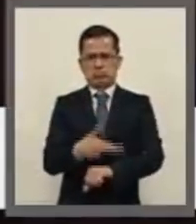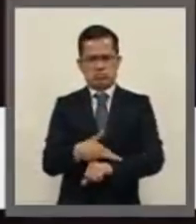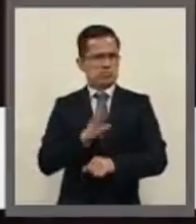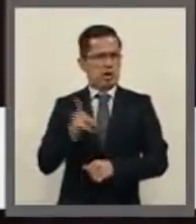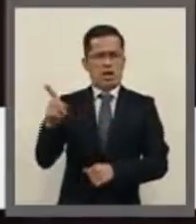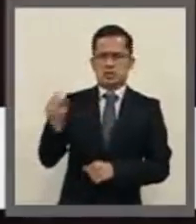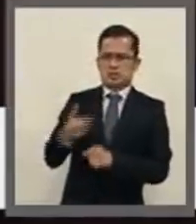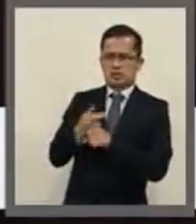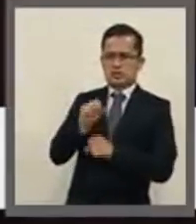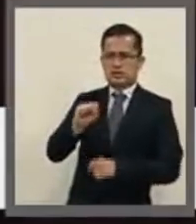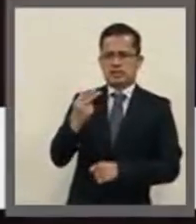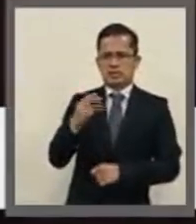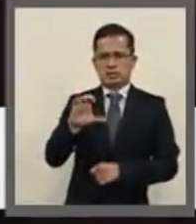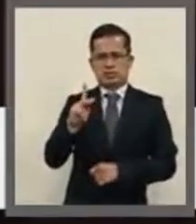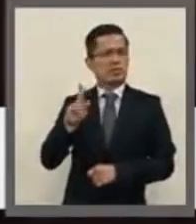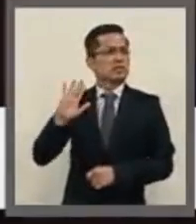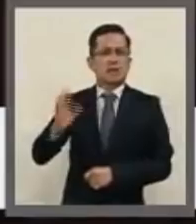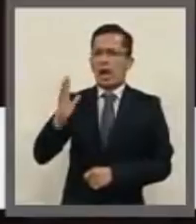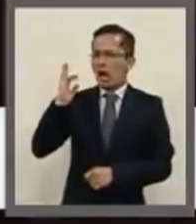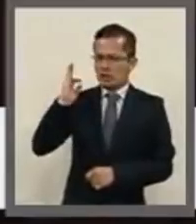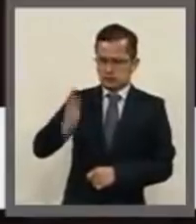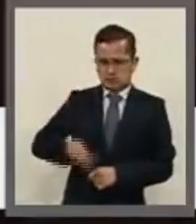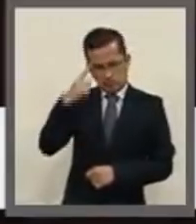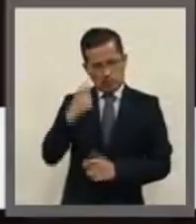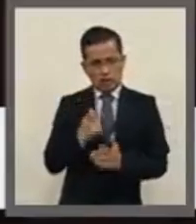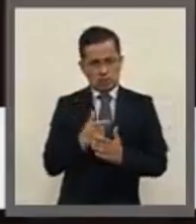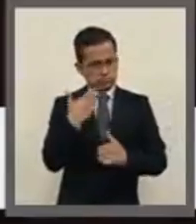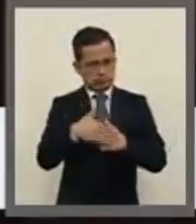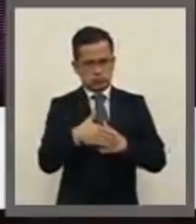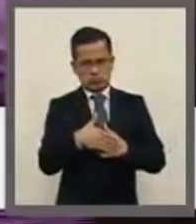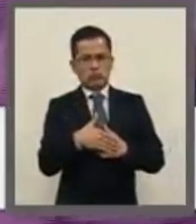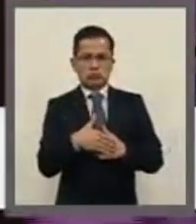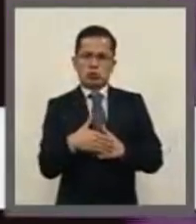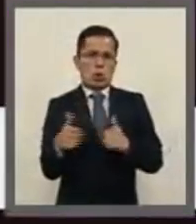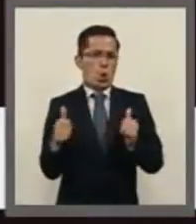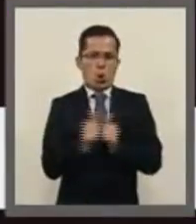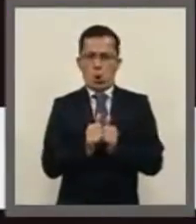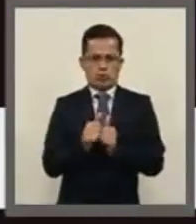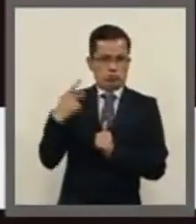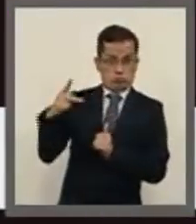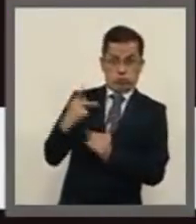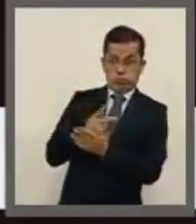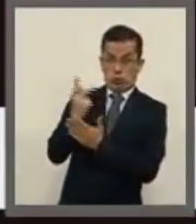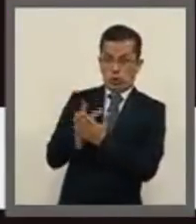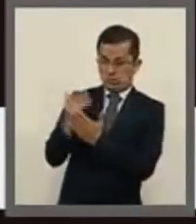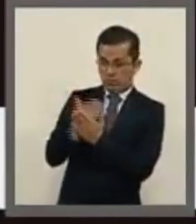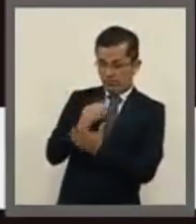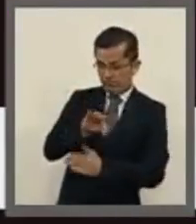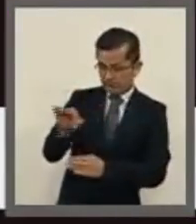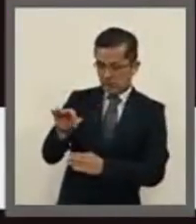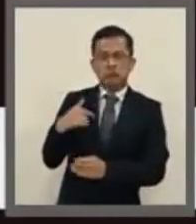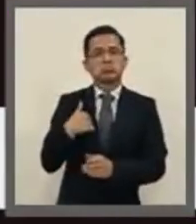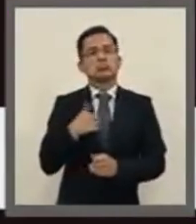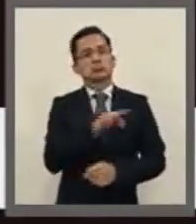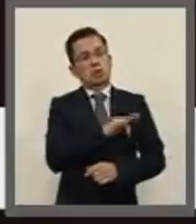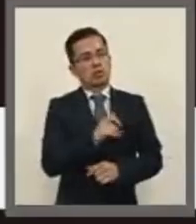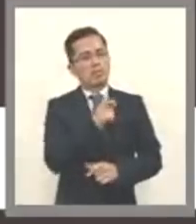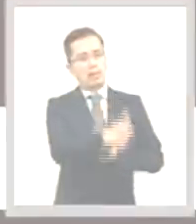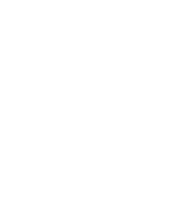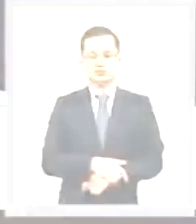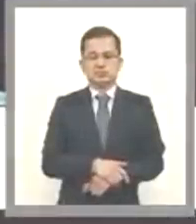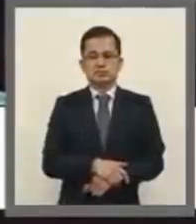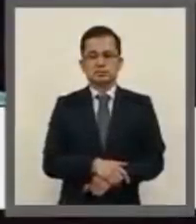autorizados por la Secretaría de Hacienda, lo quiero decir, para que en estos próximos días, de acuerdo a la programación que ellos nos den, poder hacer los pagos de manera